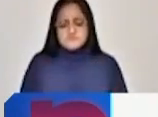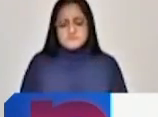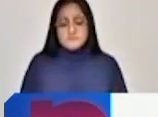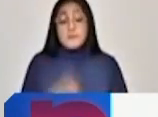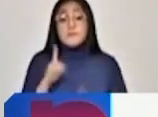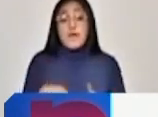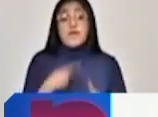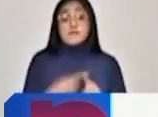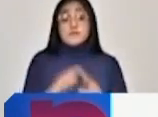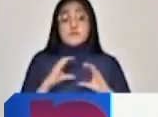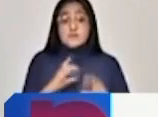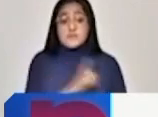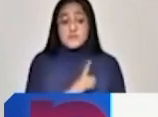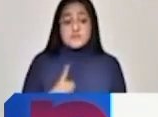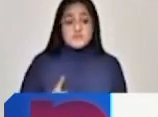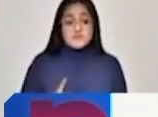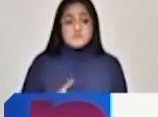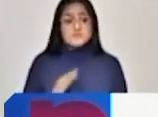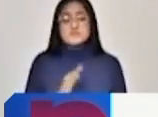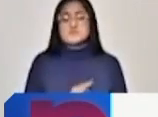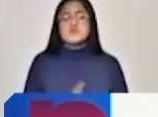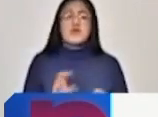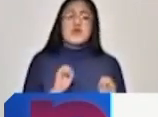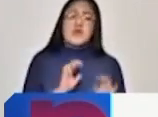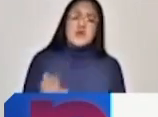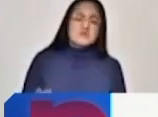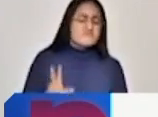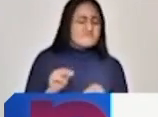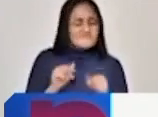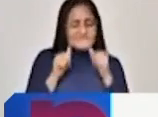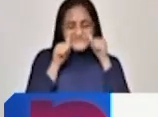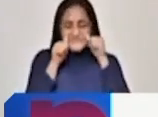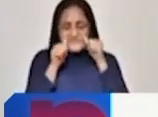Cuidarnos más. No bajar la guardia.